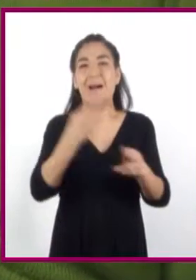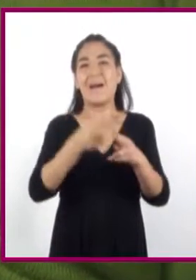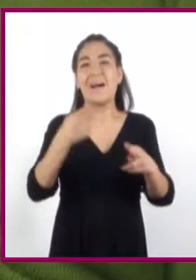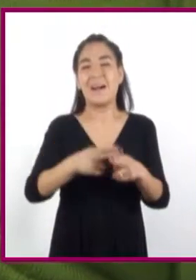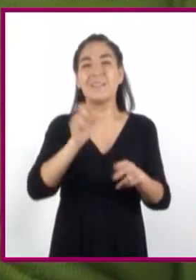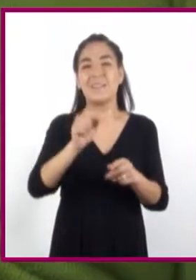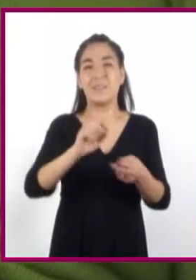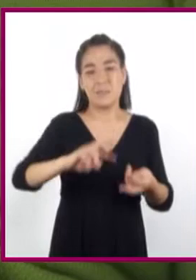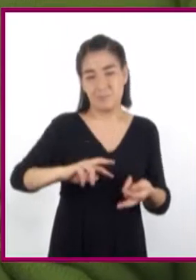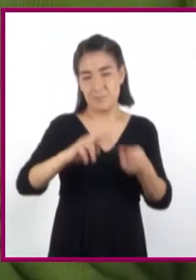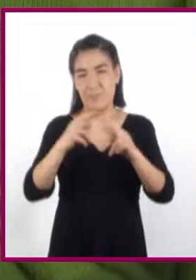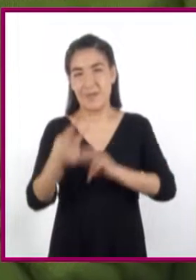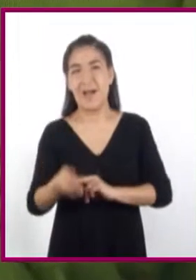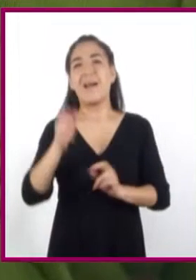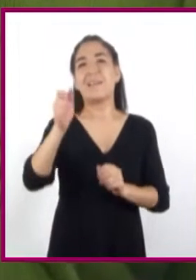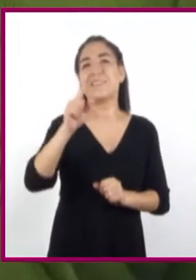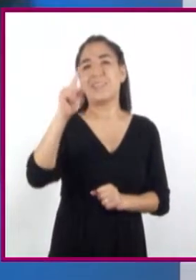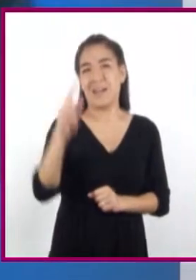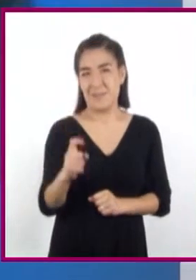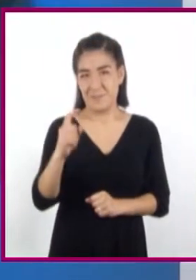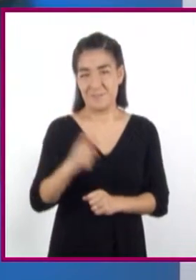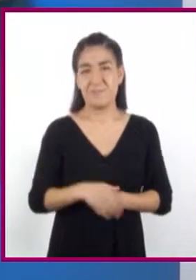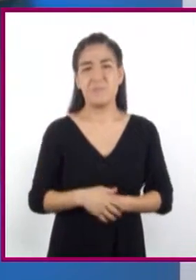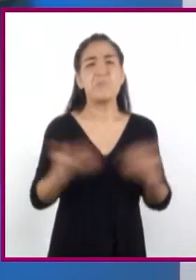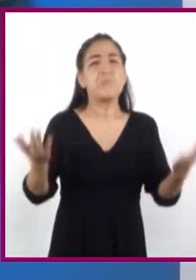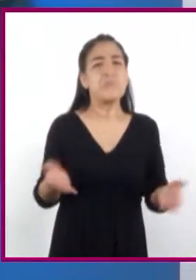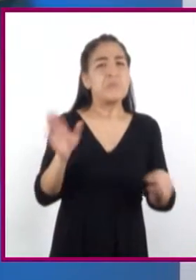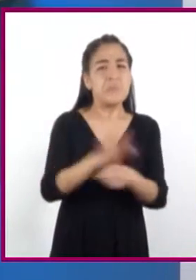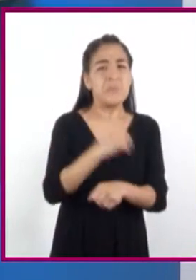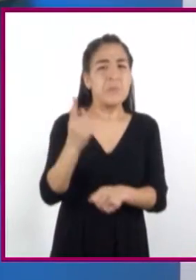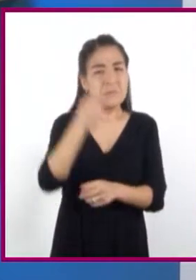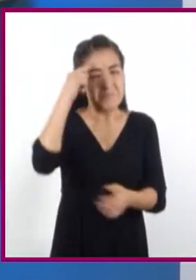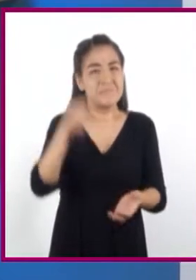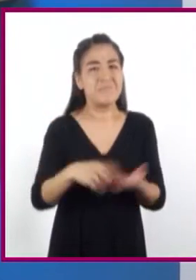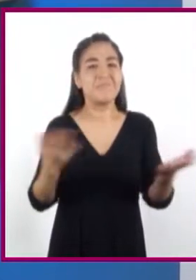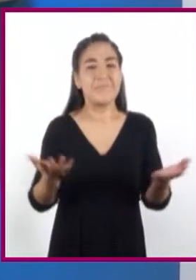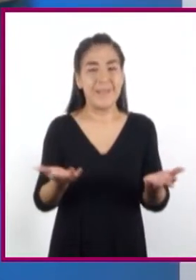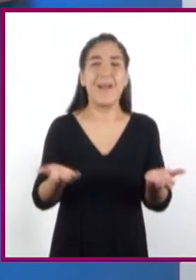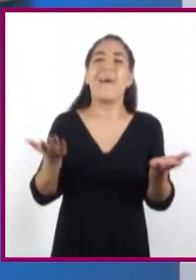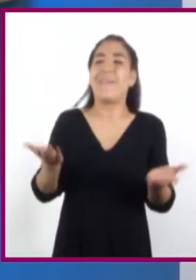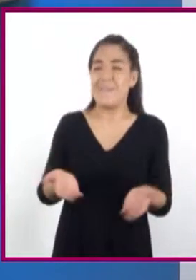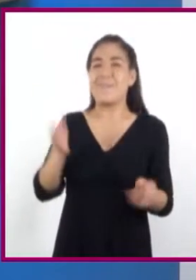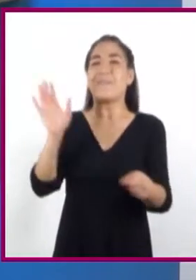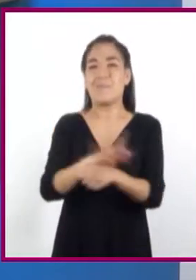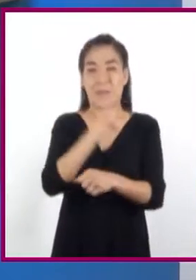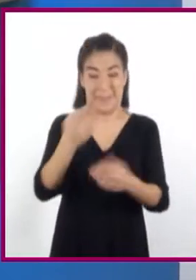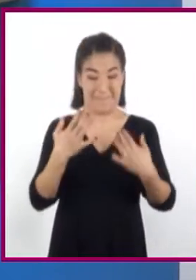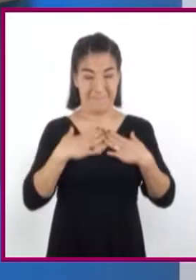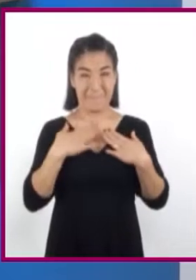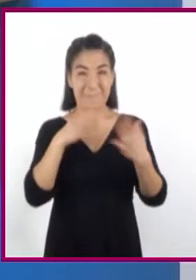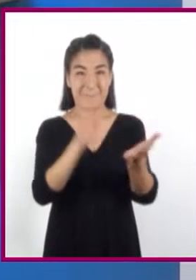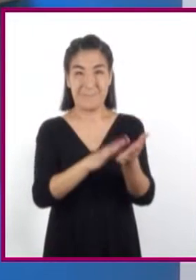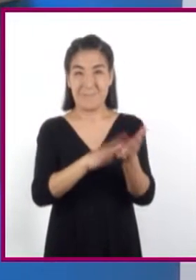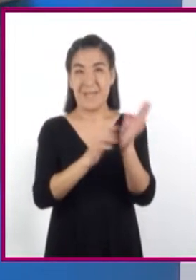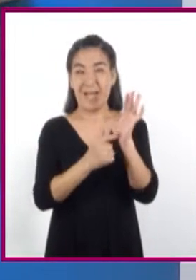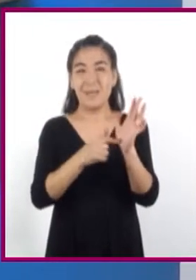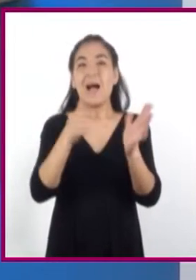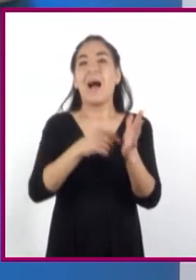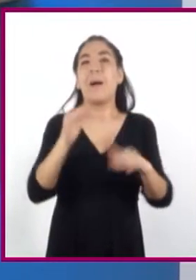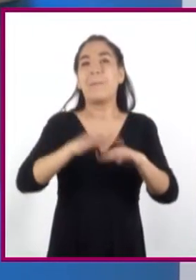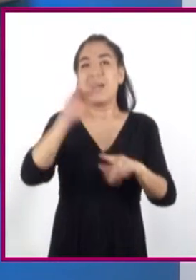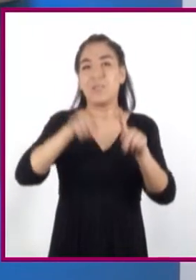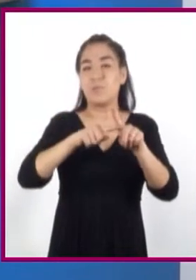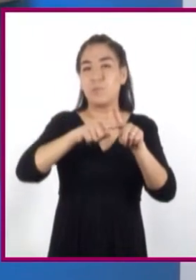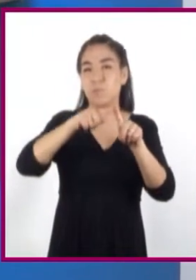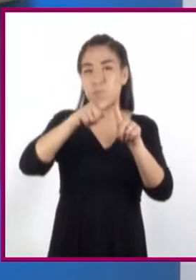transforme completamente en líquido. ¿Por qué crees que pasa esto? Es porque nuestra mano tiene una mayor temperatura que el